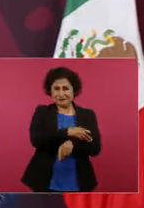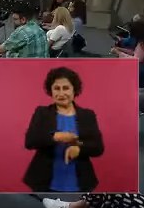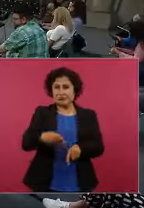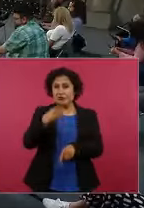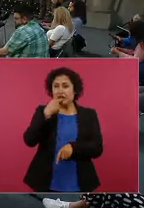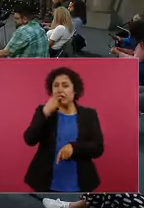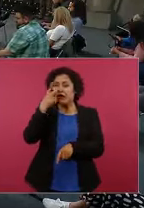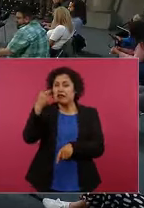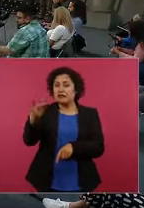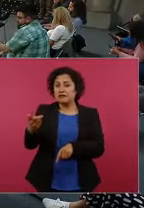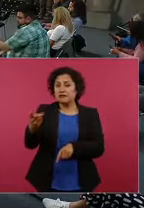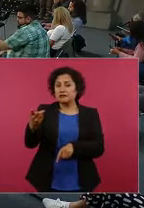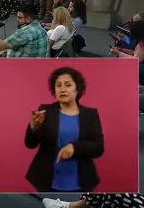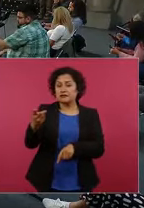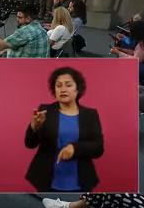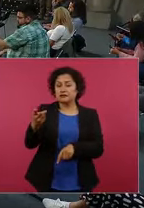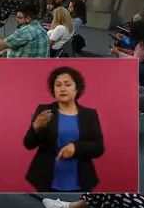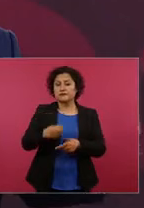que